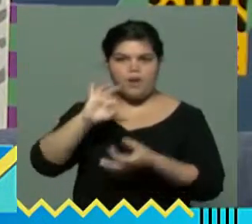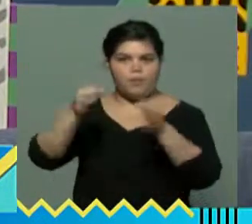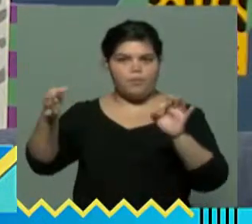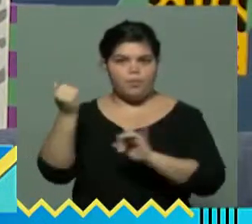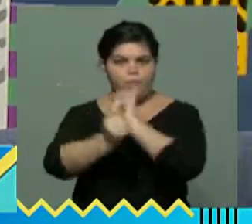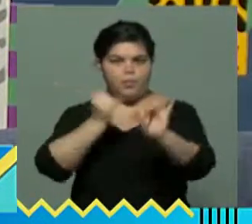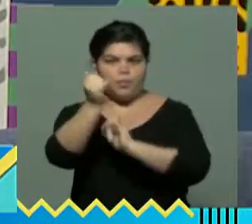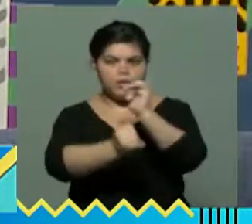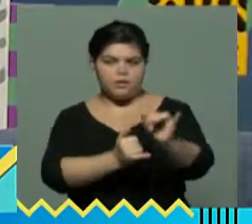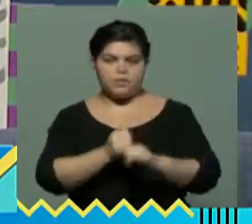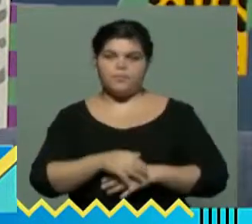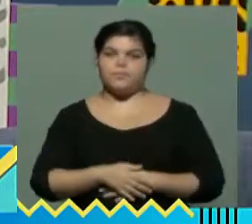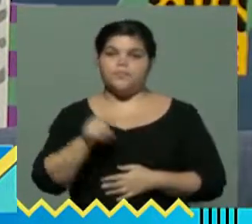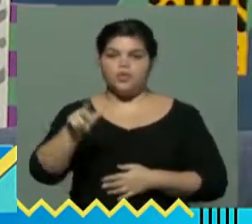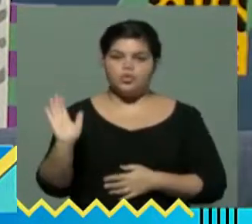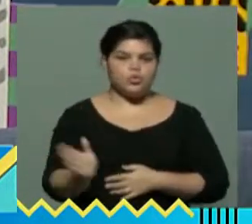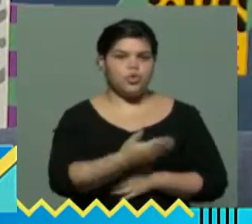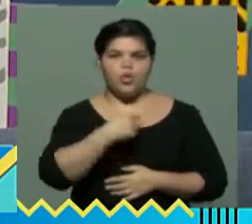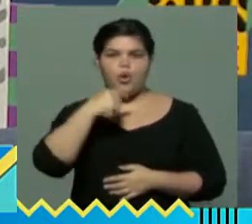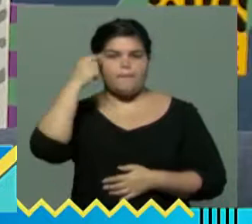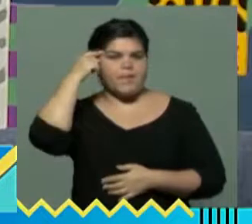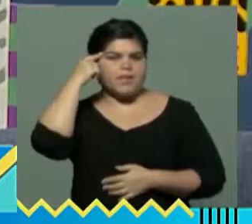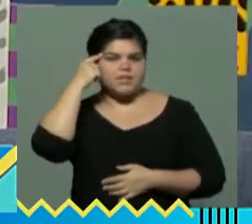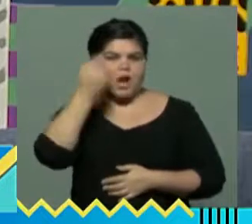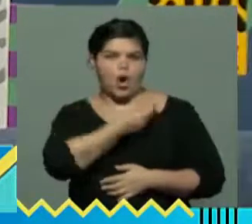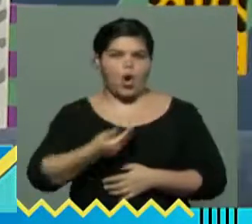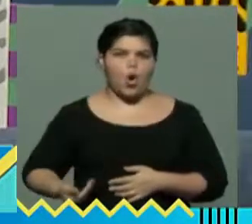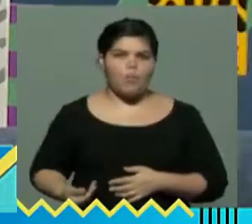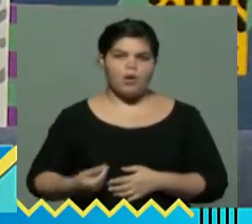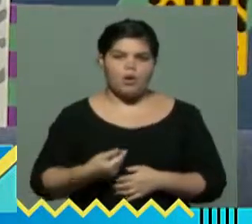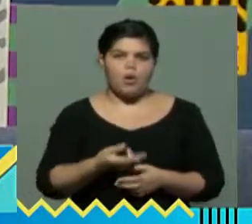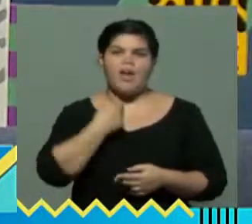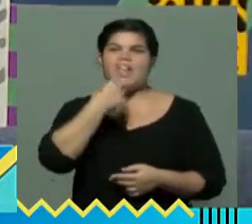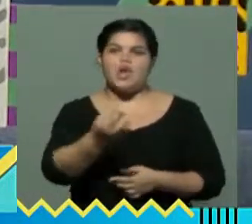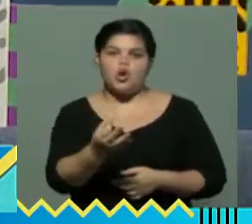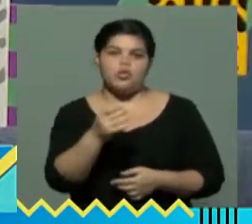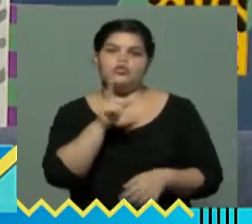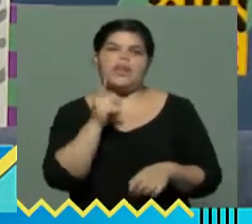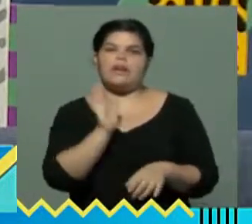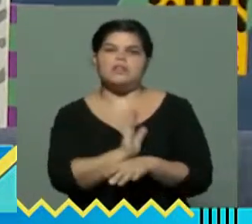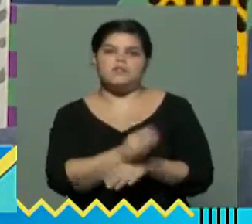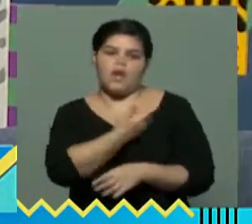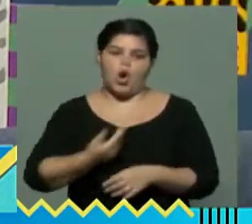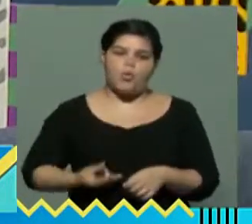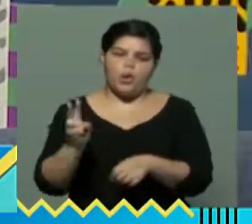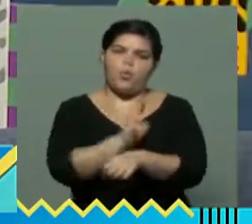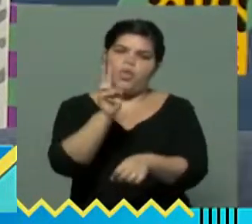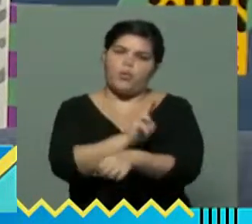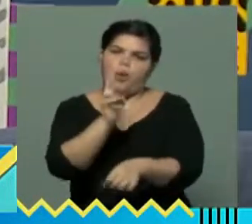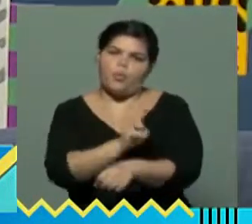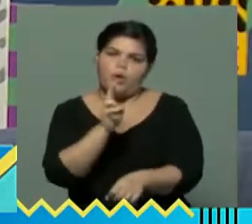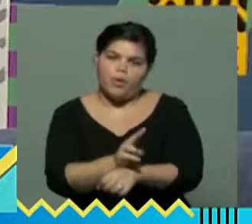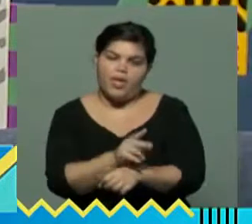que es que si nosotros nos consideramos como que todos somos hijos del Estado, el Estado siempre tiene que tender a proteger a los más débiles. Y los jóvenes